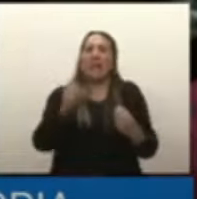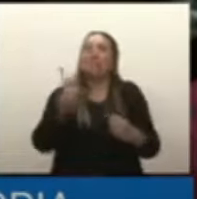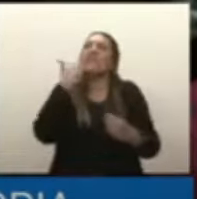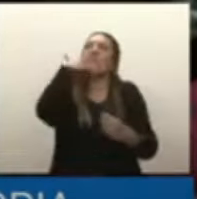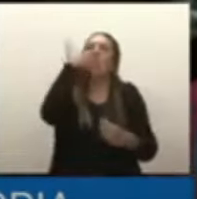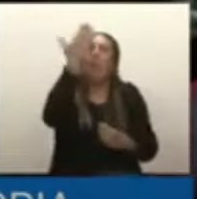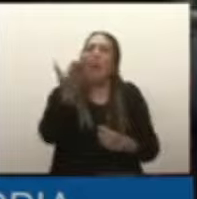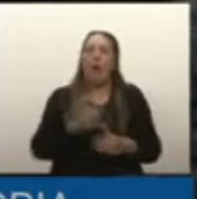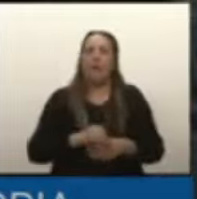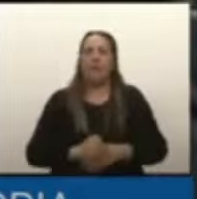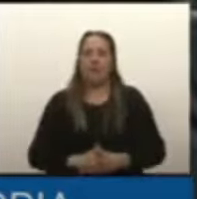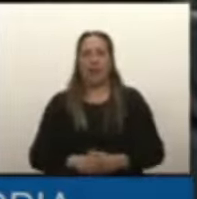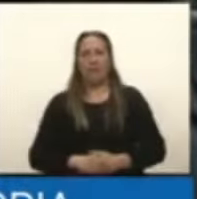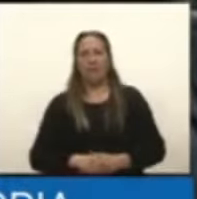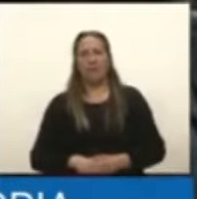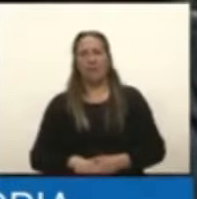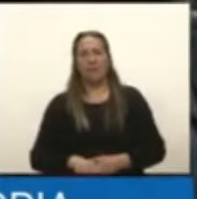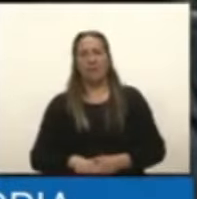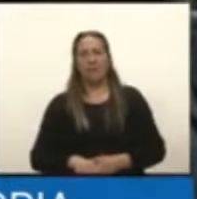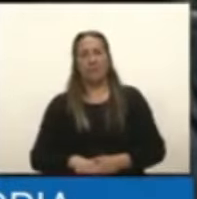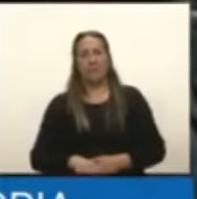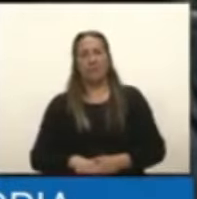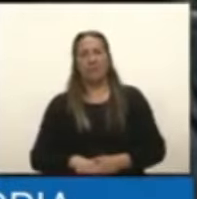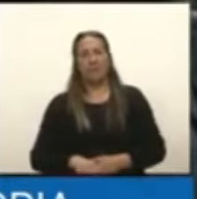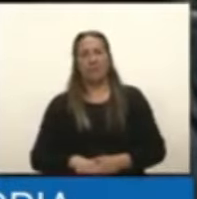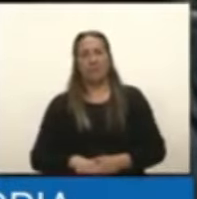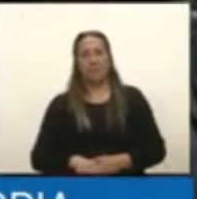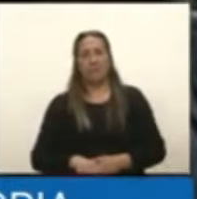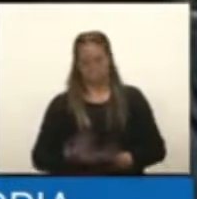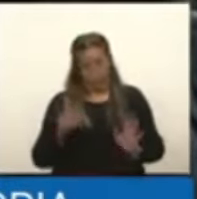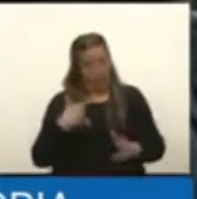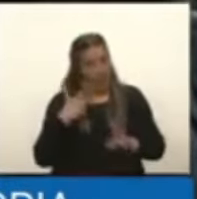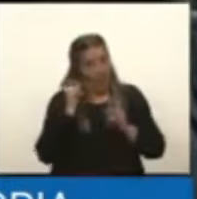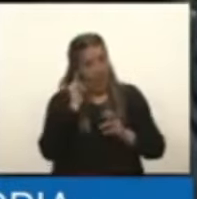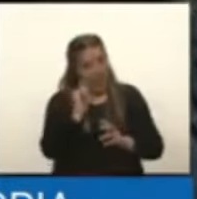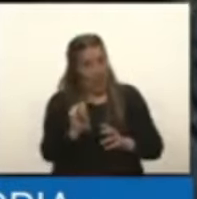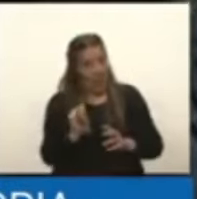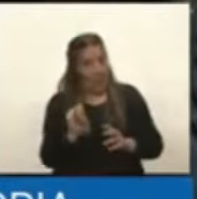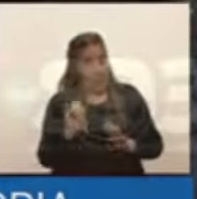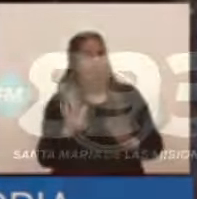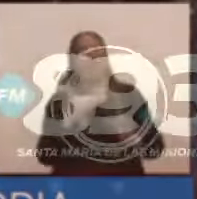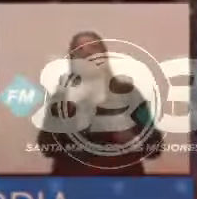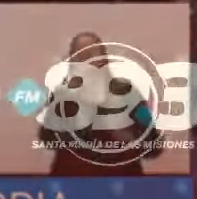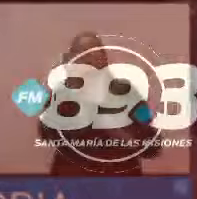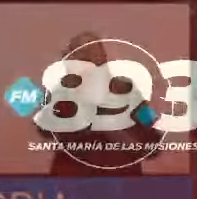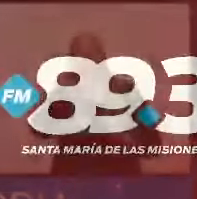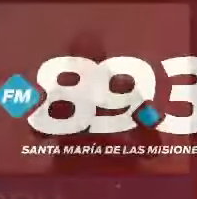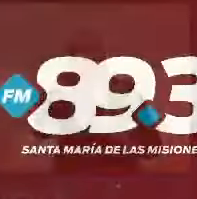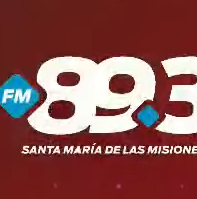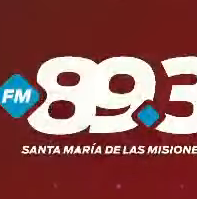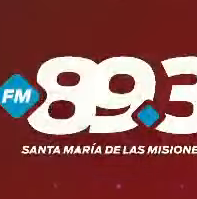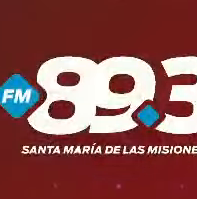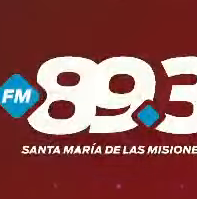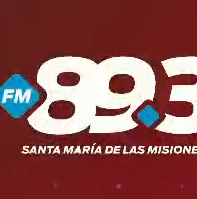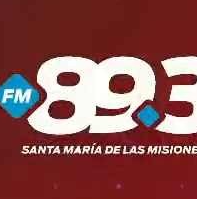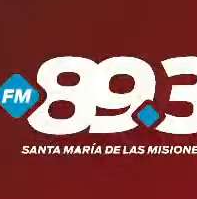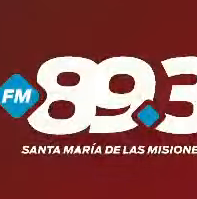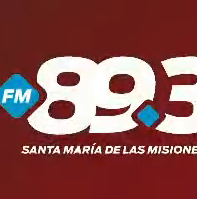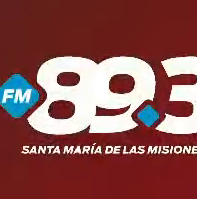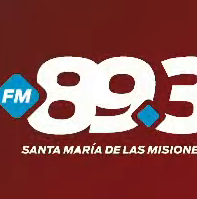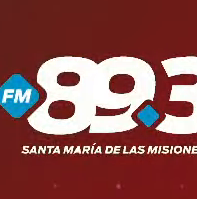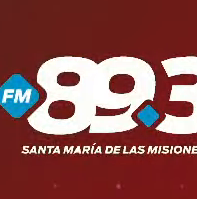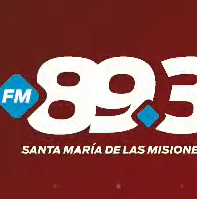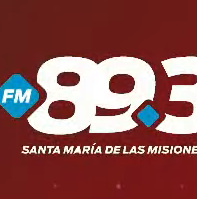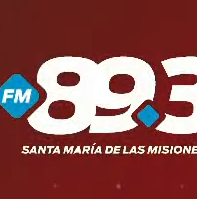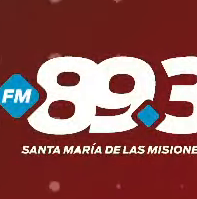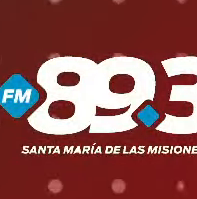la senadora Villarreal. Pero en ese caso, Mayán, creo que bicho, escucharon eso de tenemos